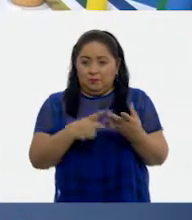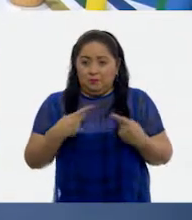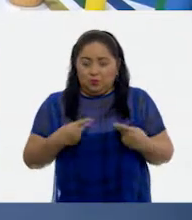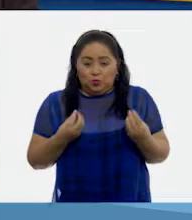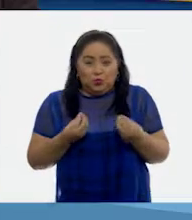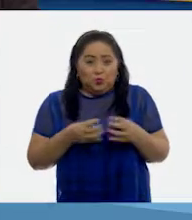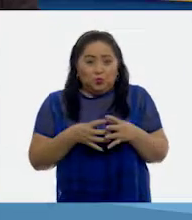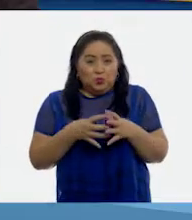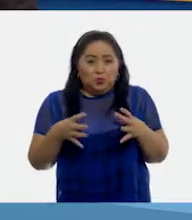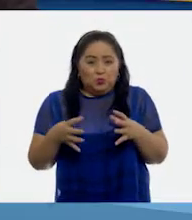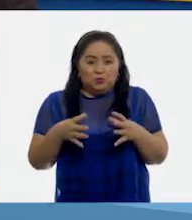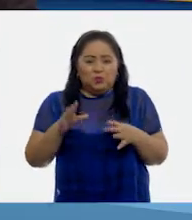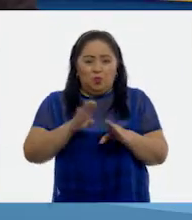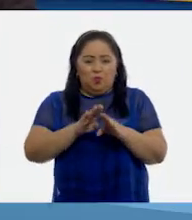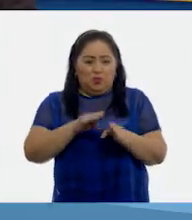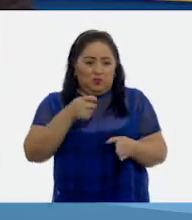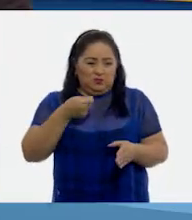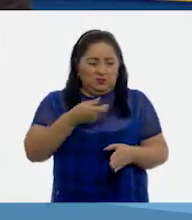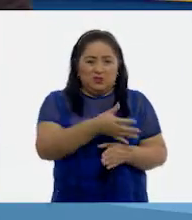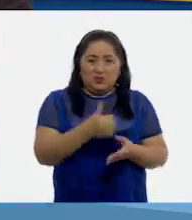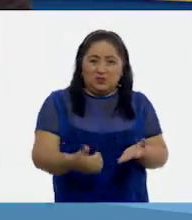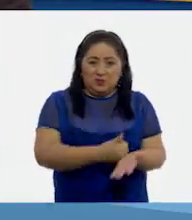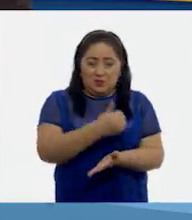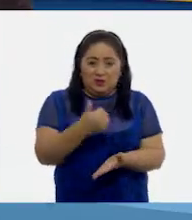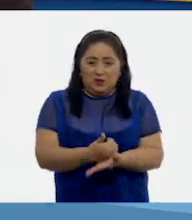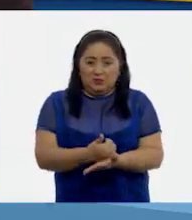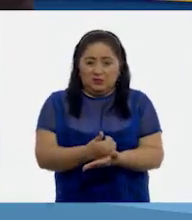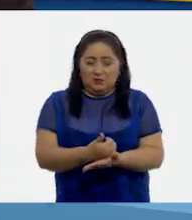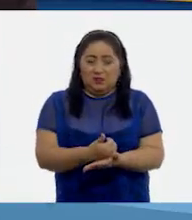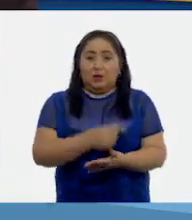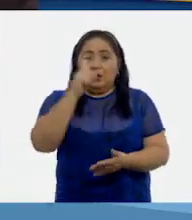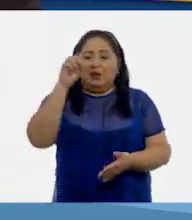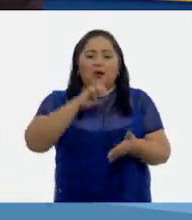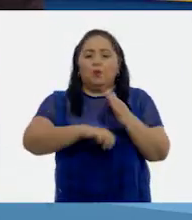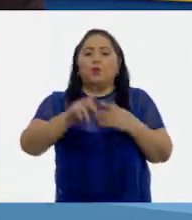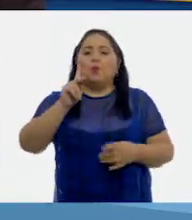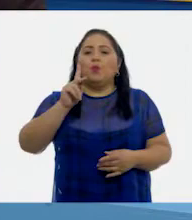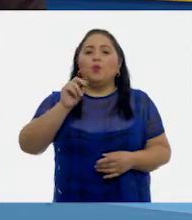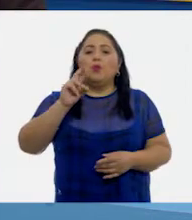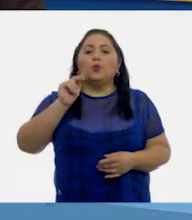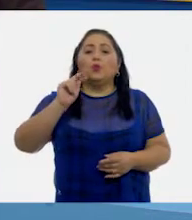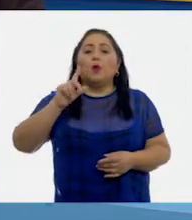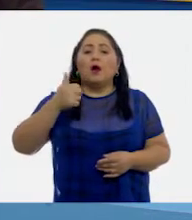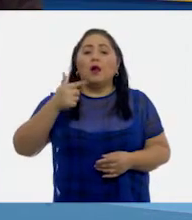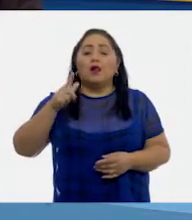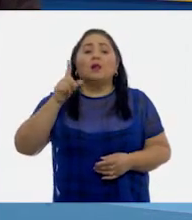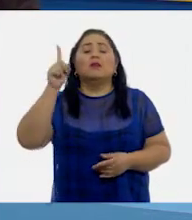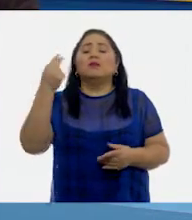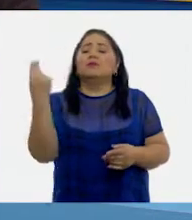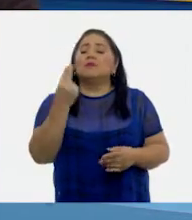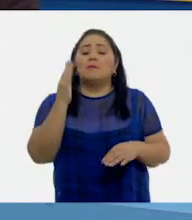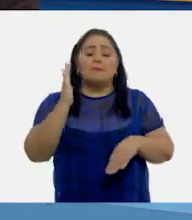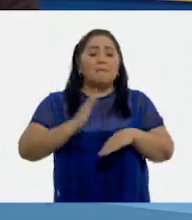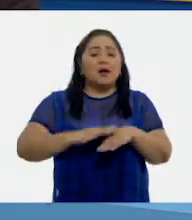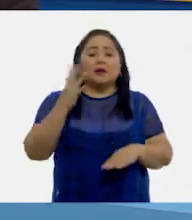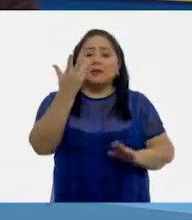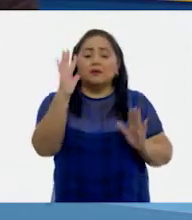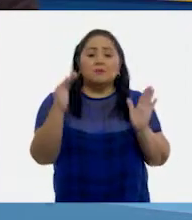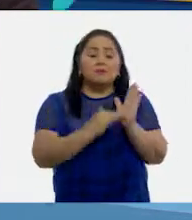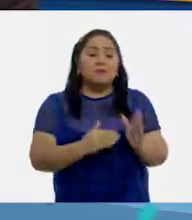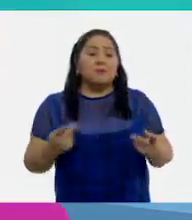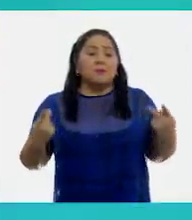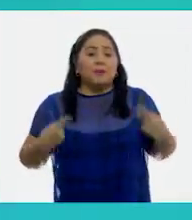de población sea considerado ciudad, en Portugal y Suiza debe haber más de 10.000